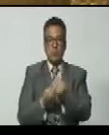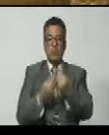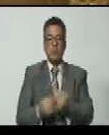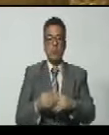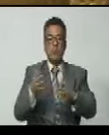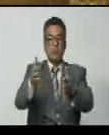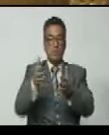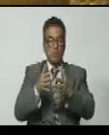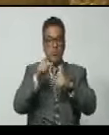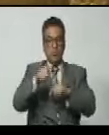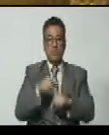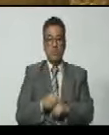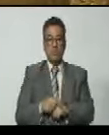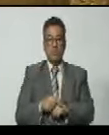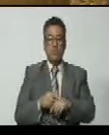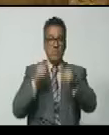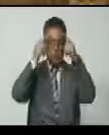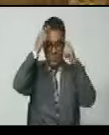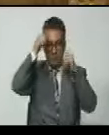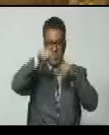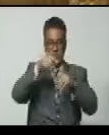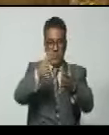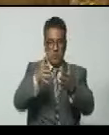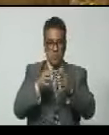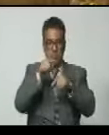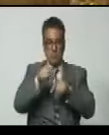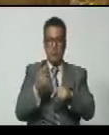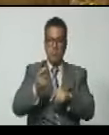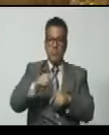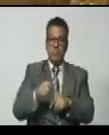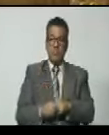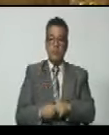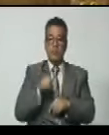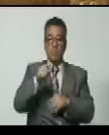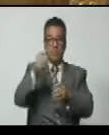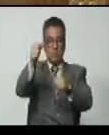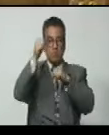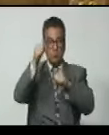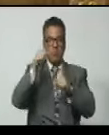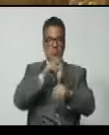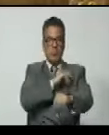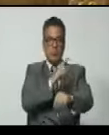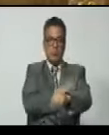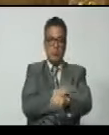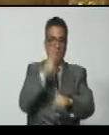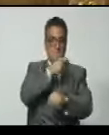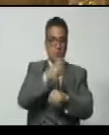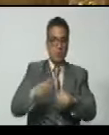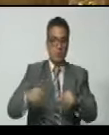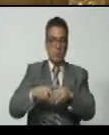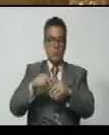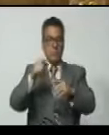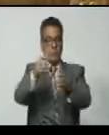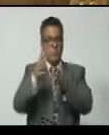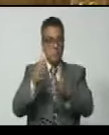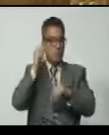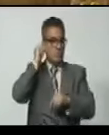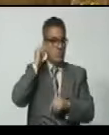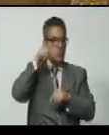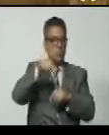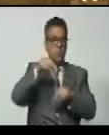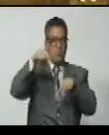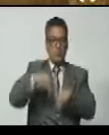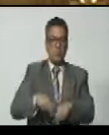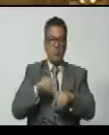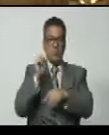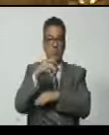de victoria y el legado de nuestro comandante Chávez, merecemos esto y más. Así que viva el poder popular, viva el feminismo popular, y hoy